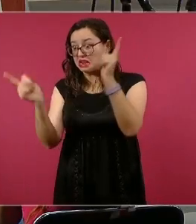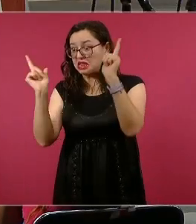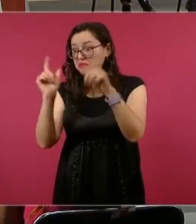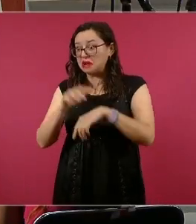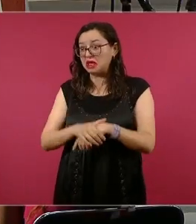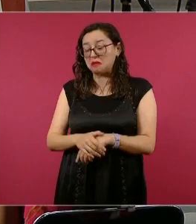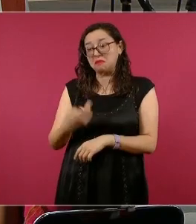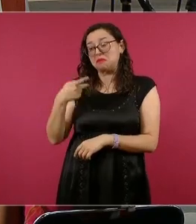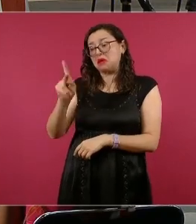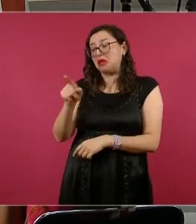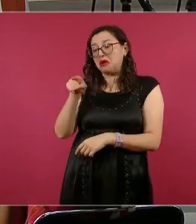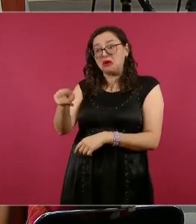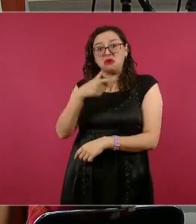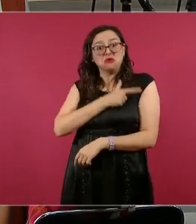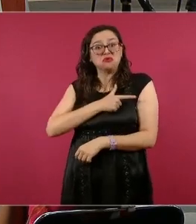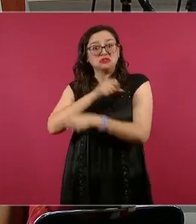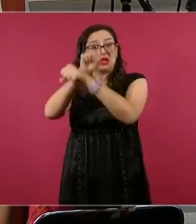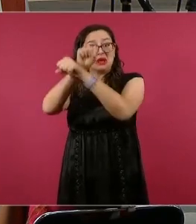Ya.